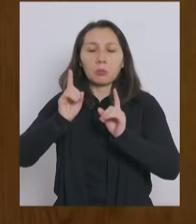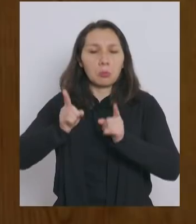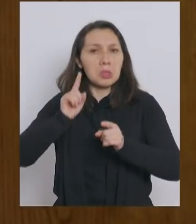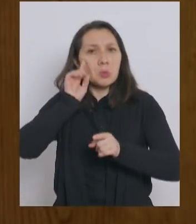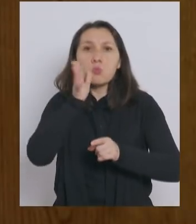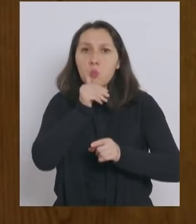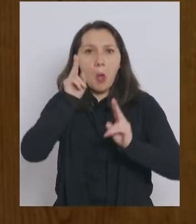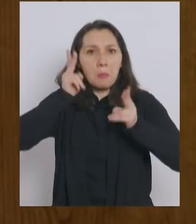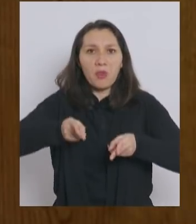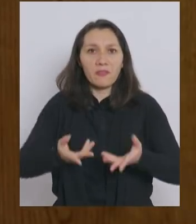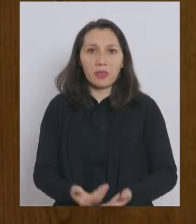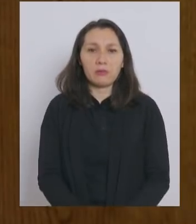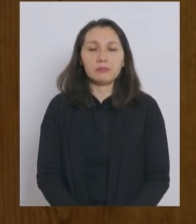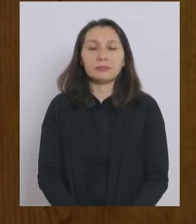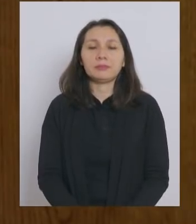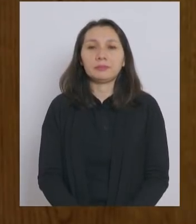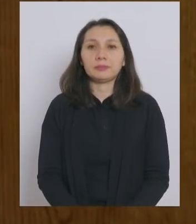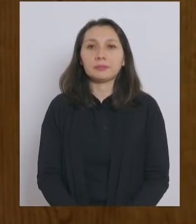restricción.